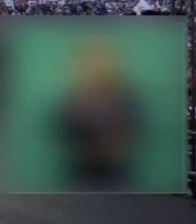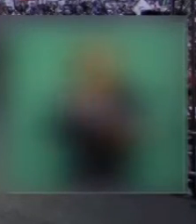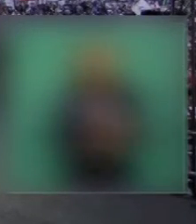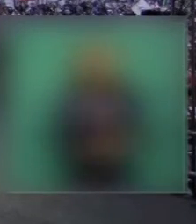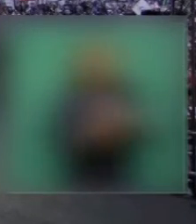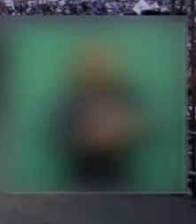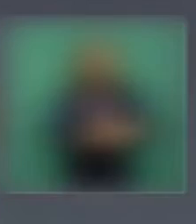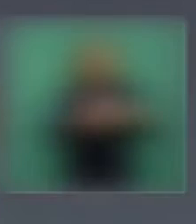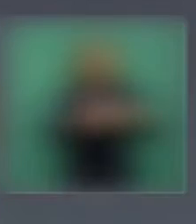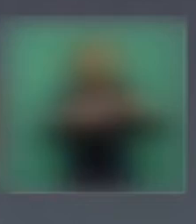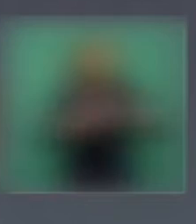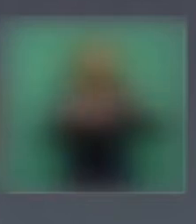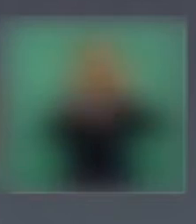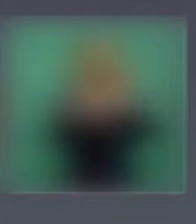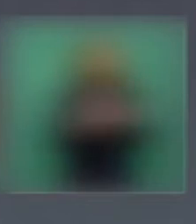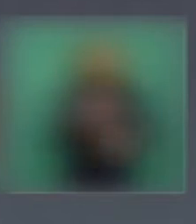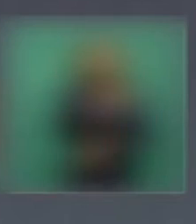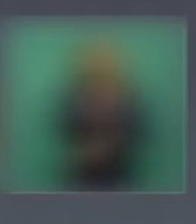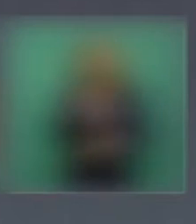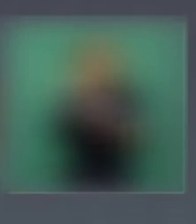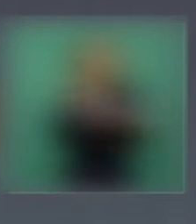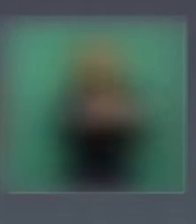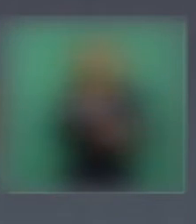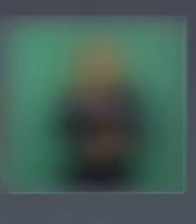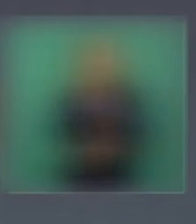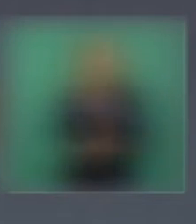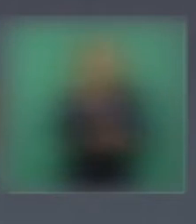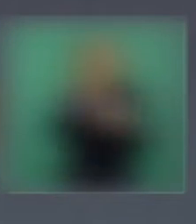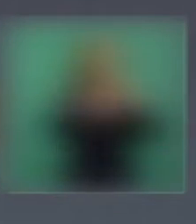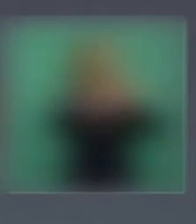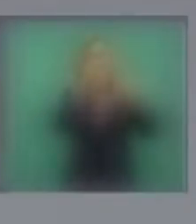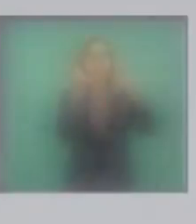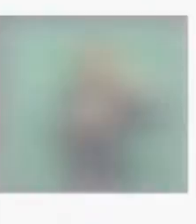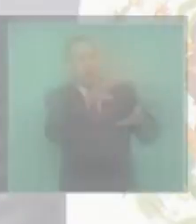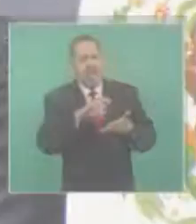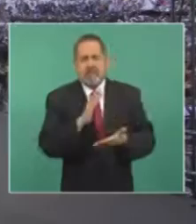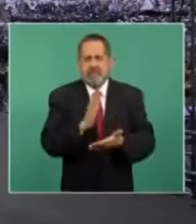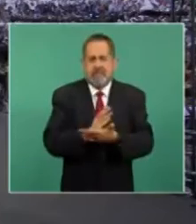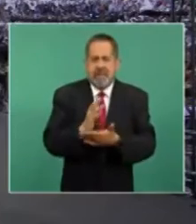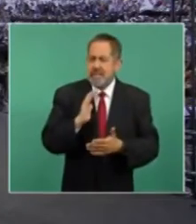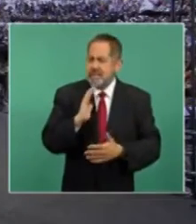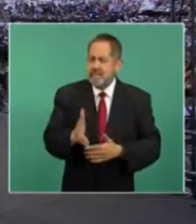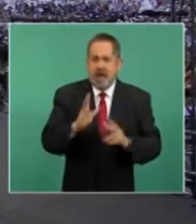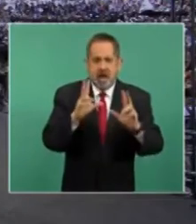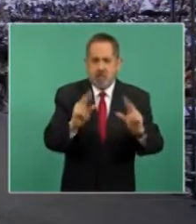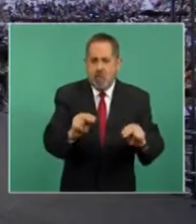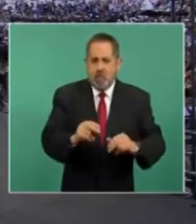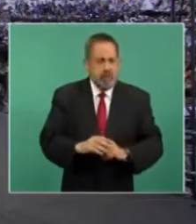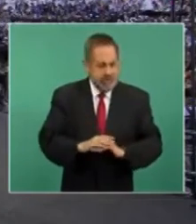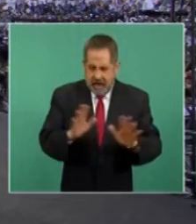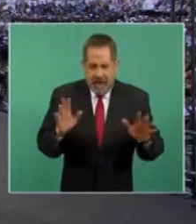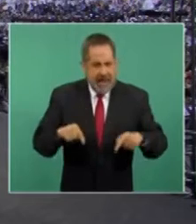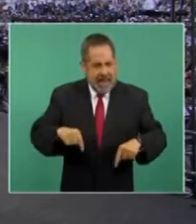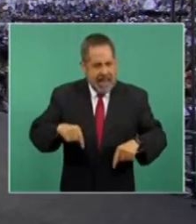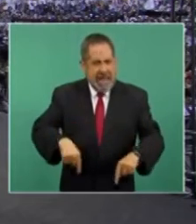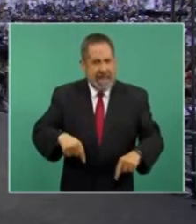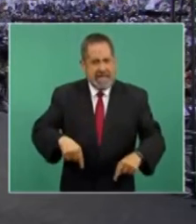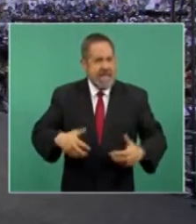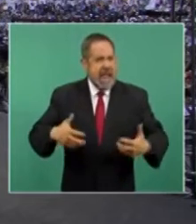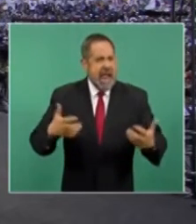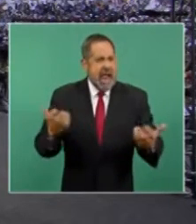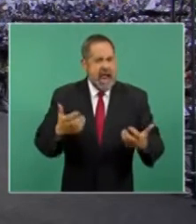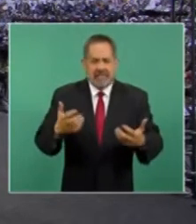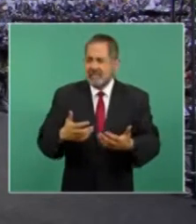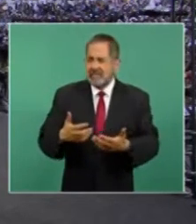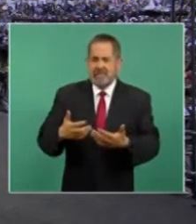dejará de comprar gasolina y diésel al extranjero porque se producirá en el país. Vamos a producir y vender